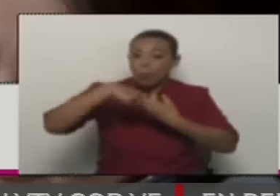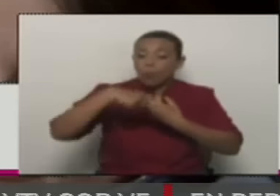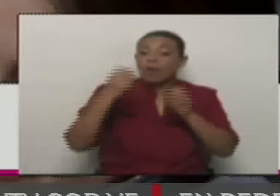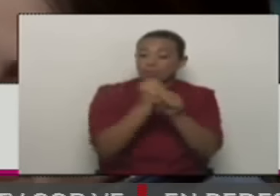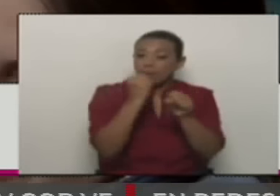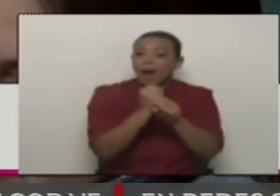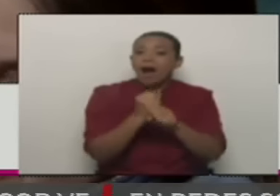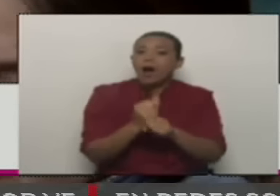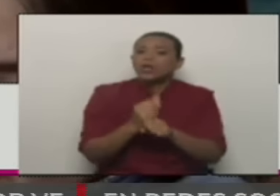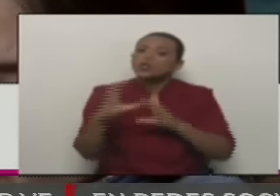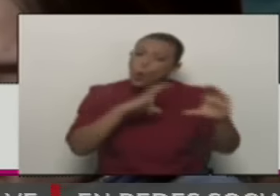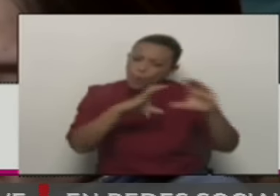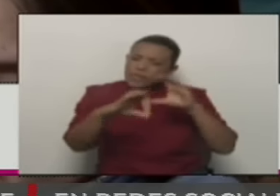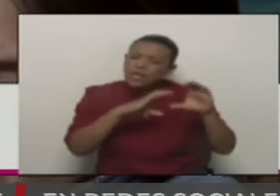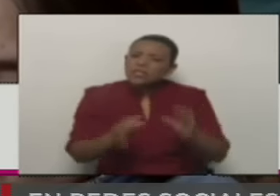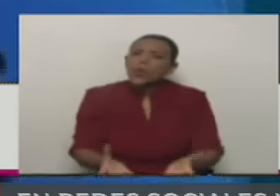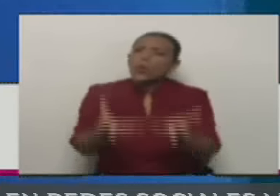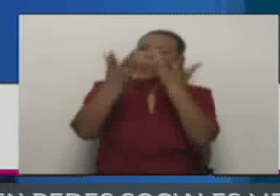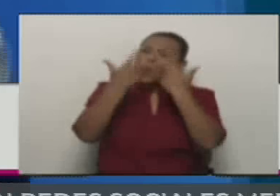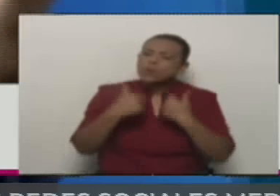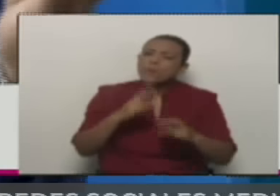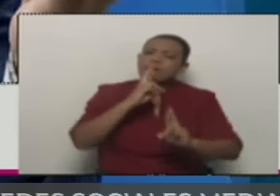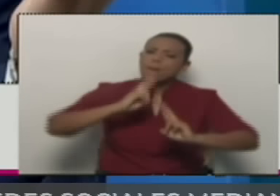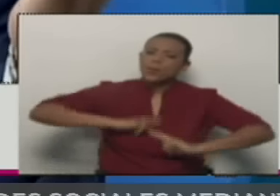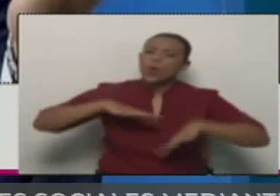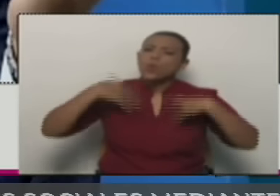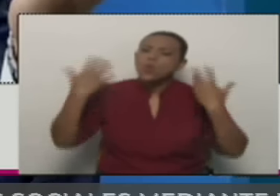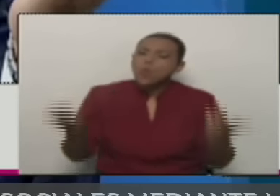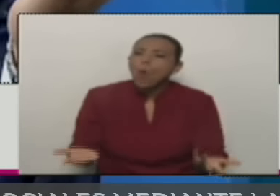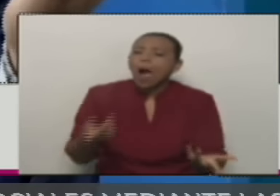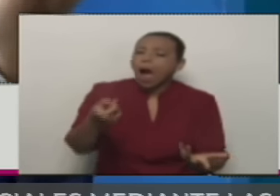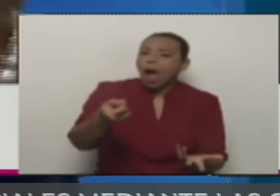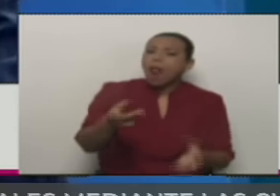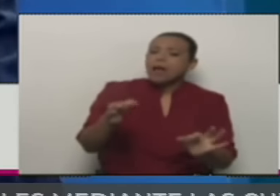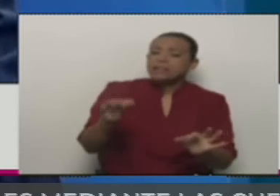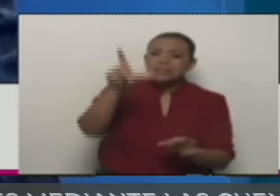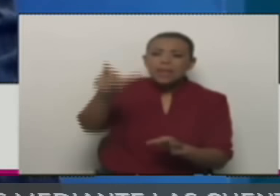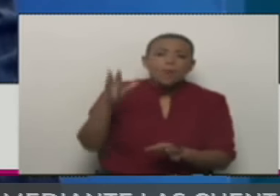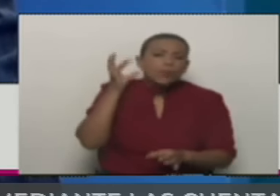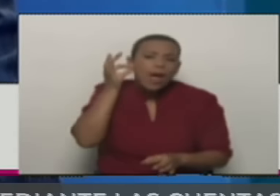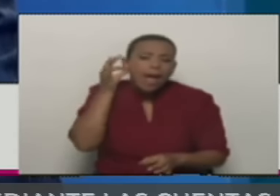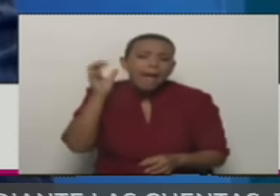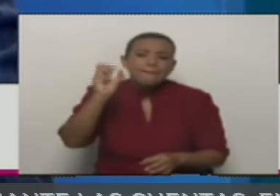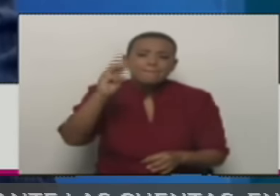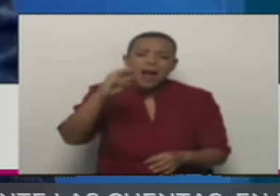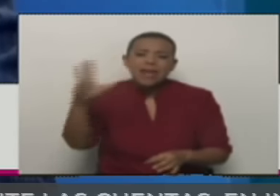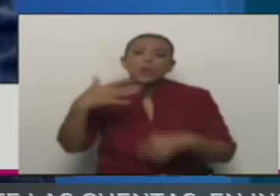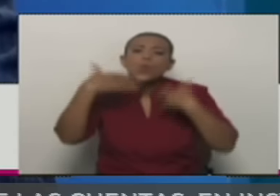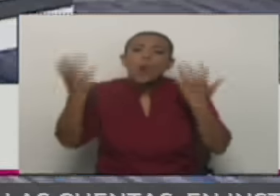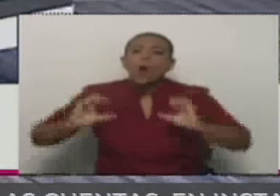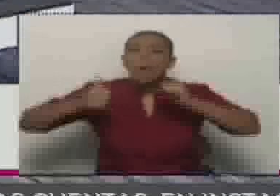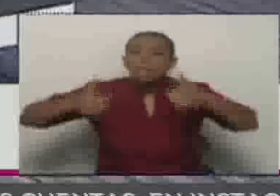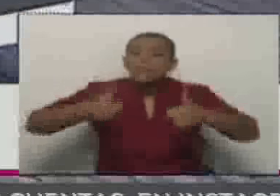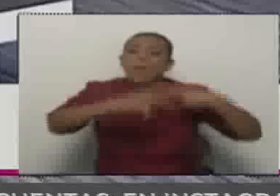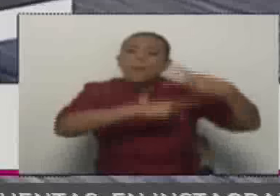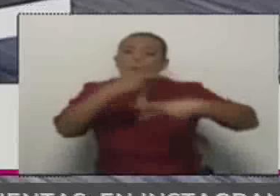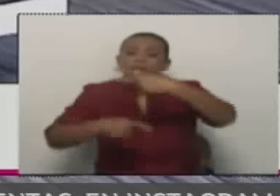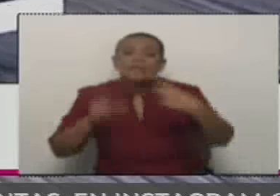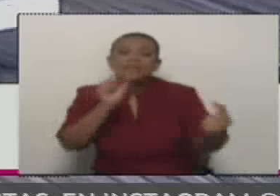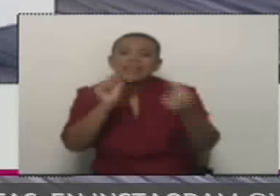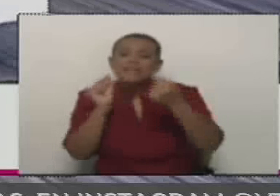quisiera, conversadito, que respondieran ustedes la pregunta de María Antonieta Peña. ¿Cuándo arranca el proceso de